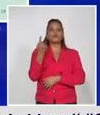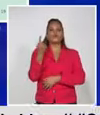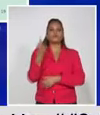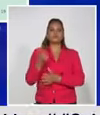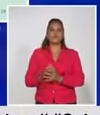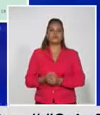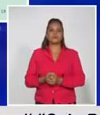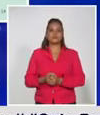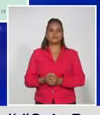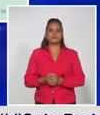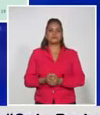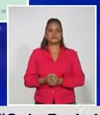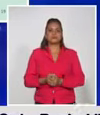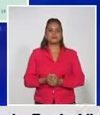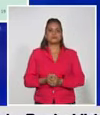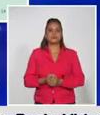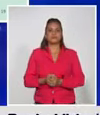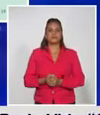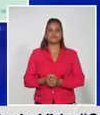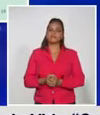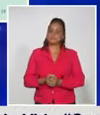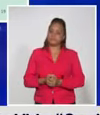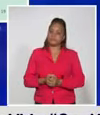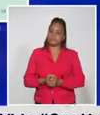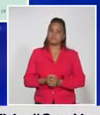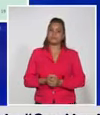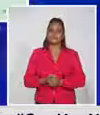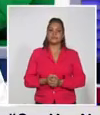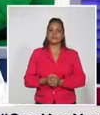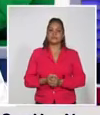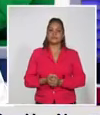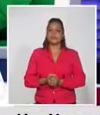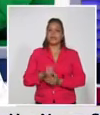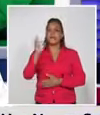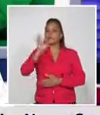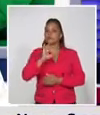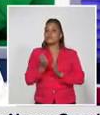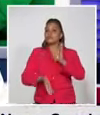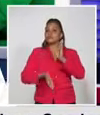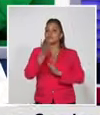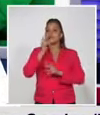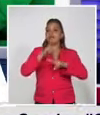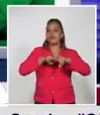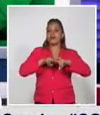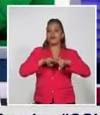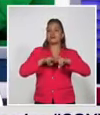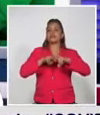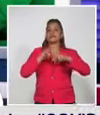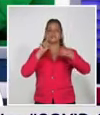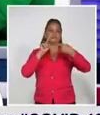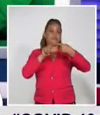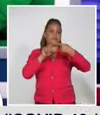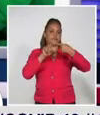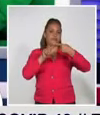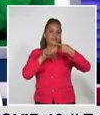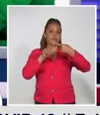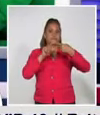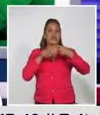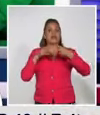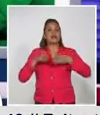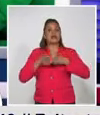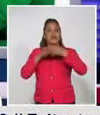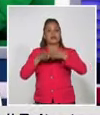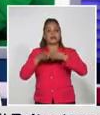en la jornada anterior. Las tasas más elevadas, La Habana y Granma, que se incrementan con respecto al día